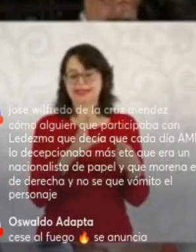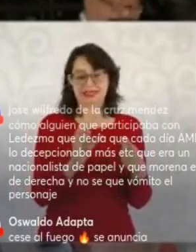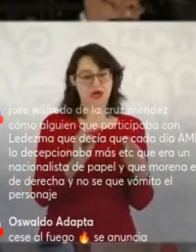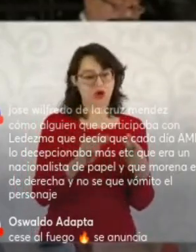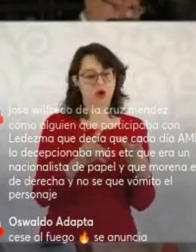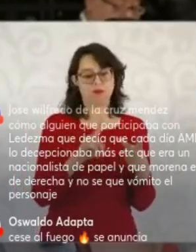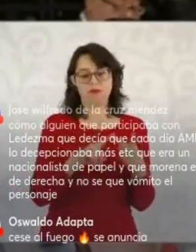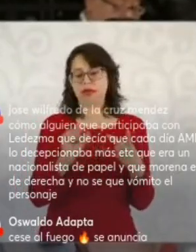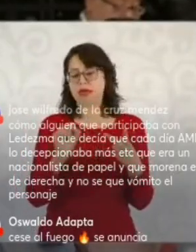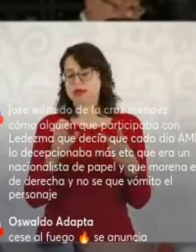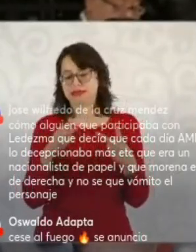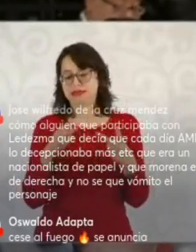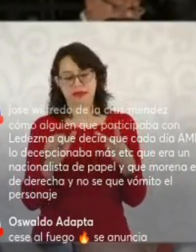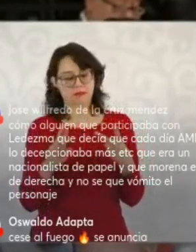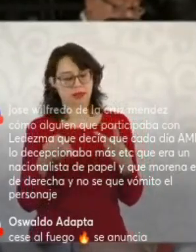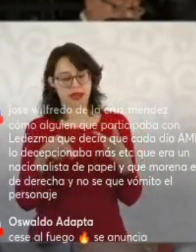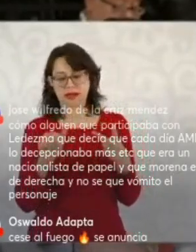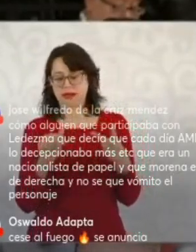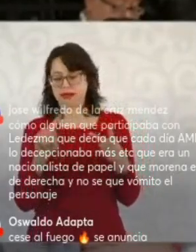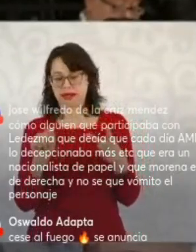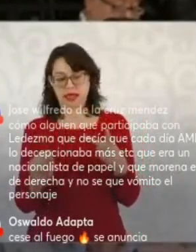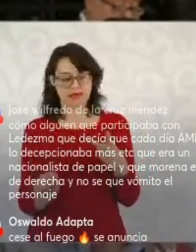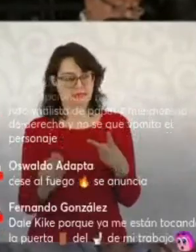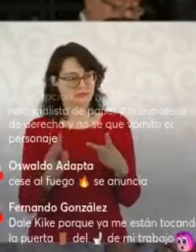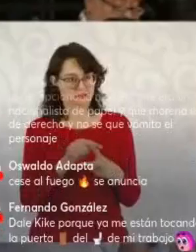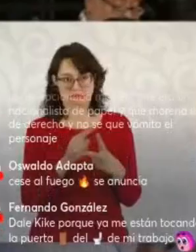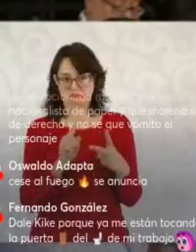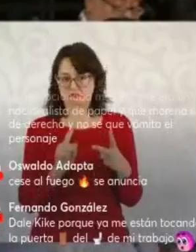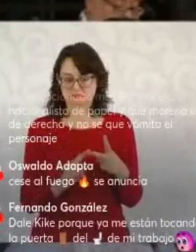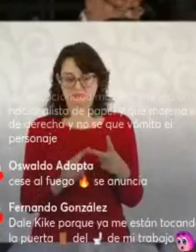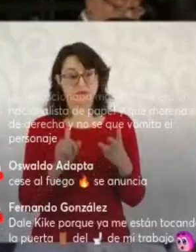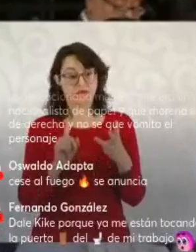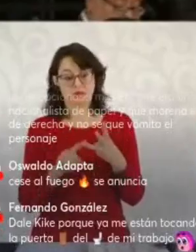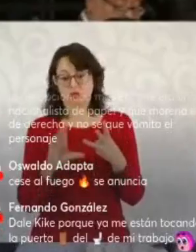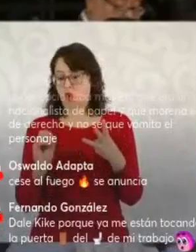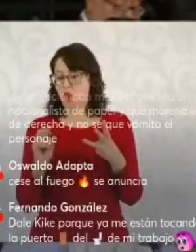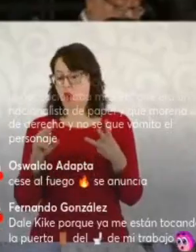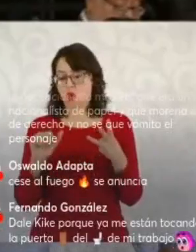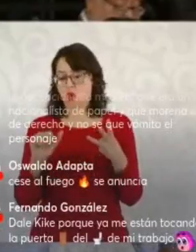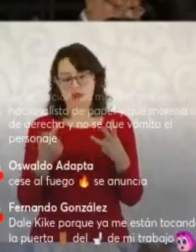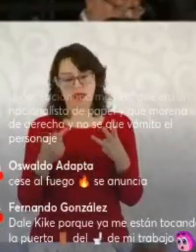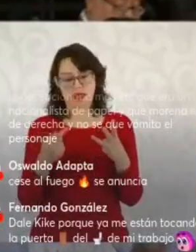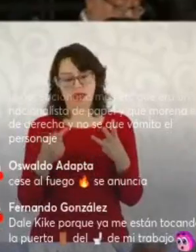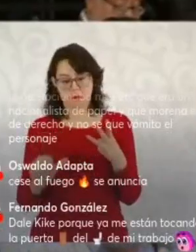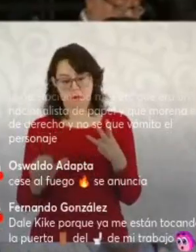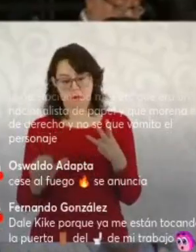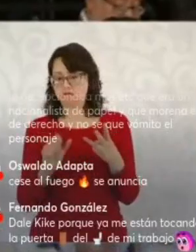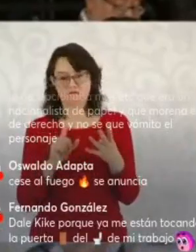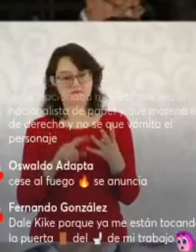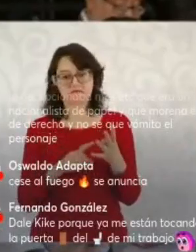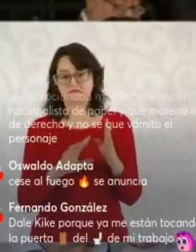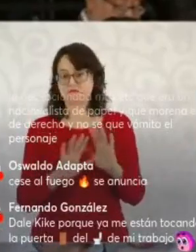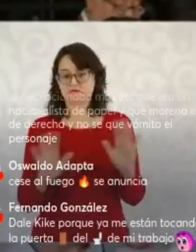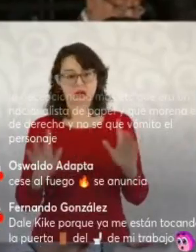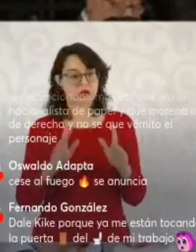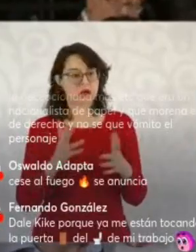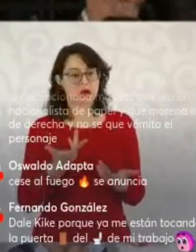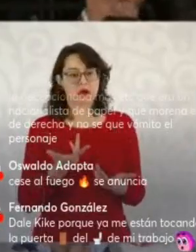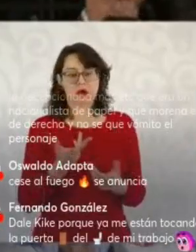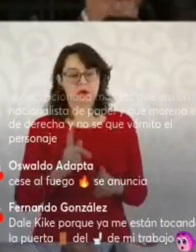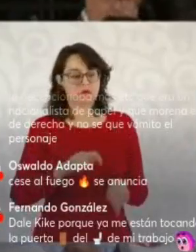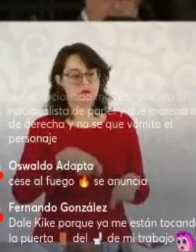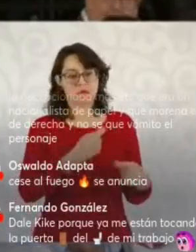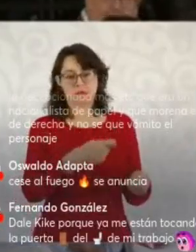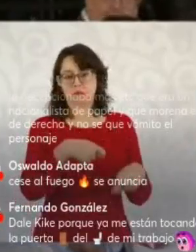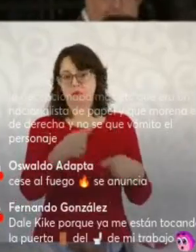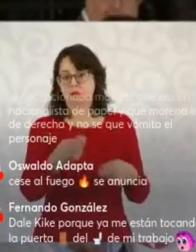Medio Ambiente y Recursos Naturales, Semarnat o Conagua. Algunos de ellos tenían ya 6 años de